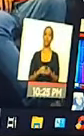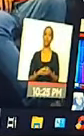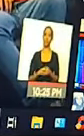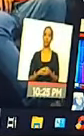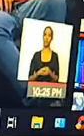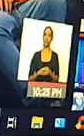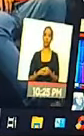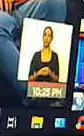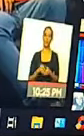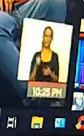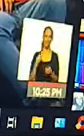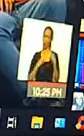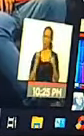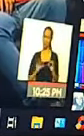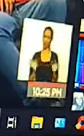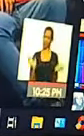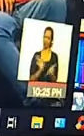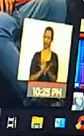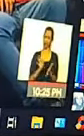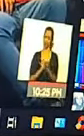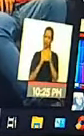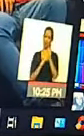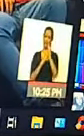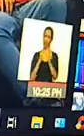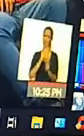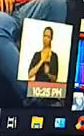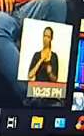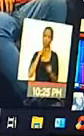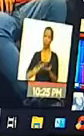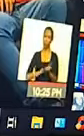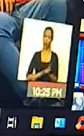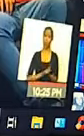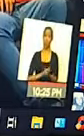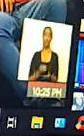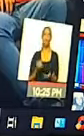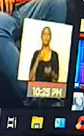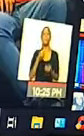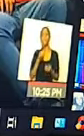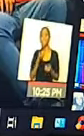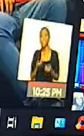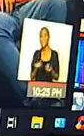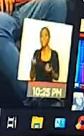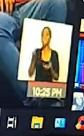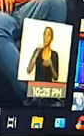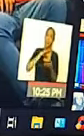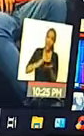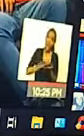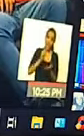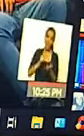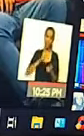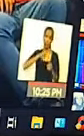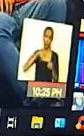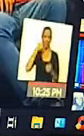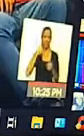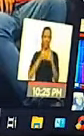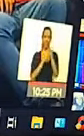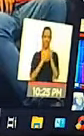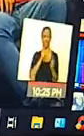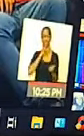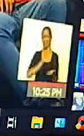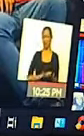que no se preocuparan tanto por los líderes sociales asesinados, que moría más gente por robo de celulares que por líder asesinado.